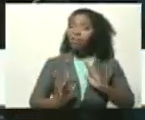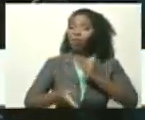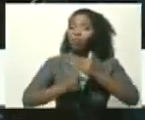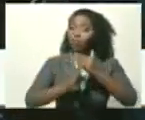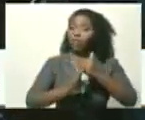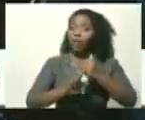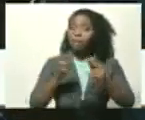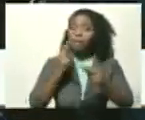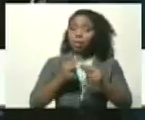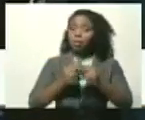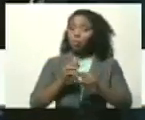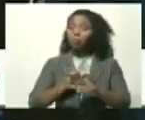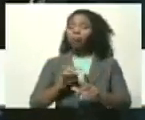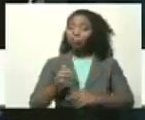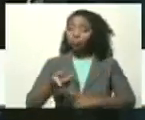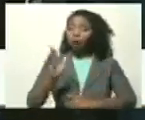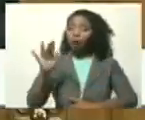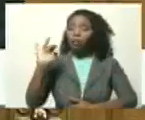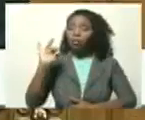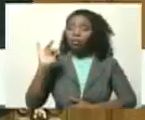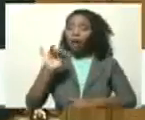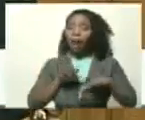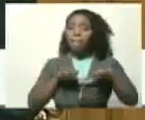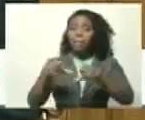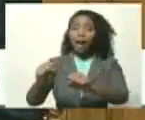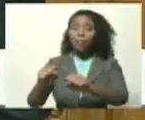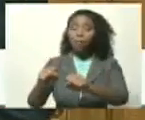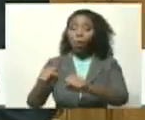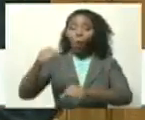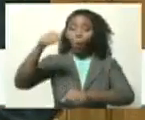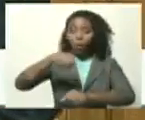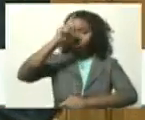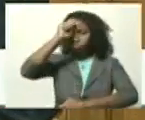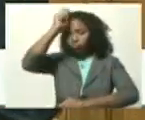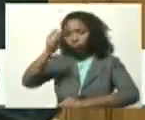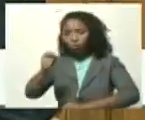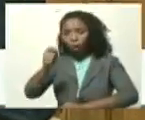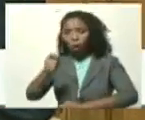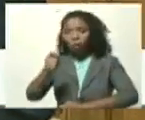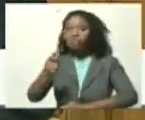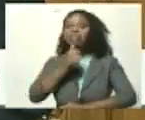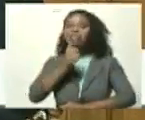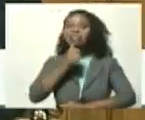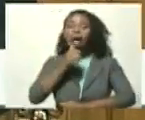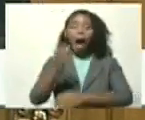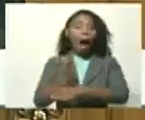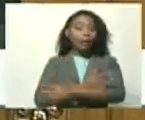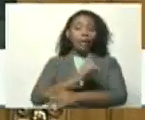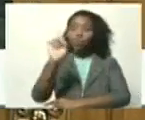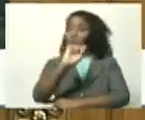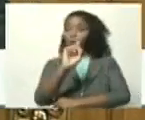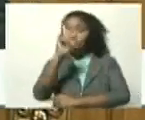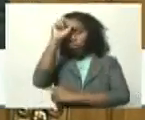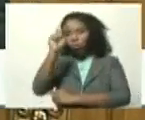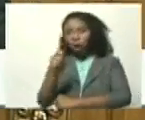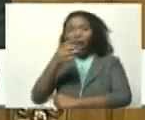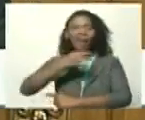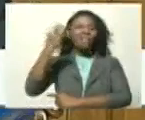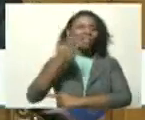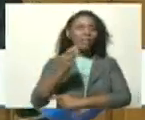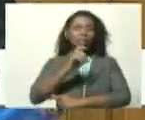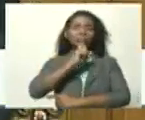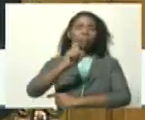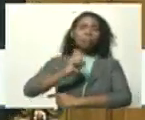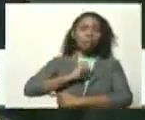latente. El imperialismo, hoy reconocido por quienes antes no lo reconocían como el verdadero enemigo